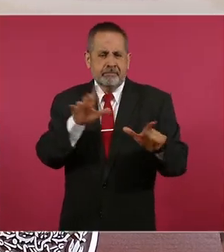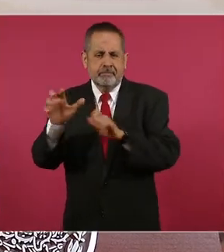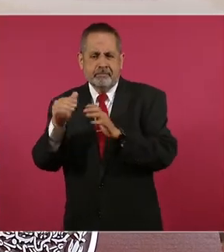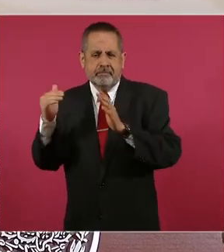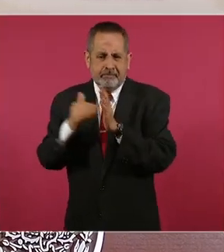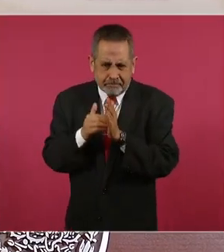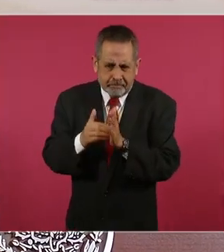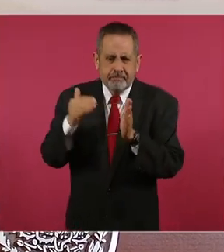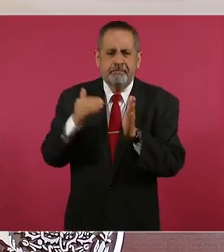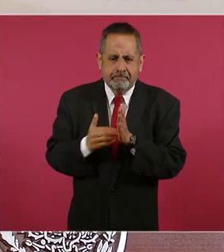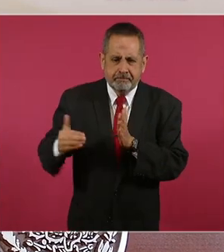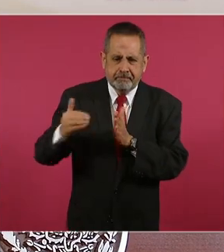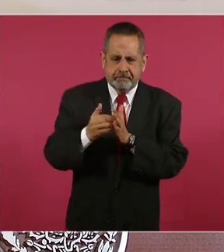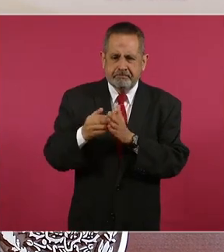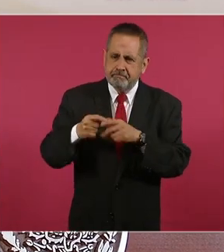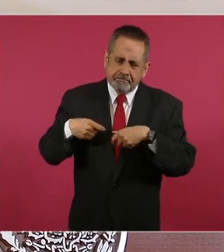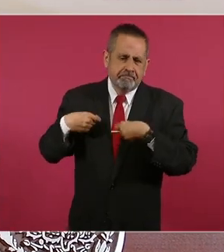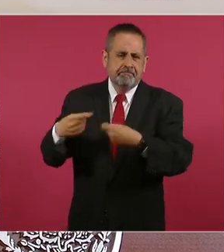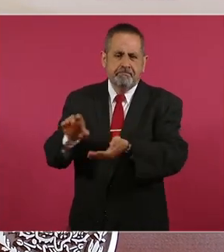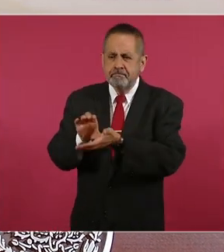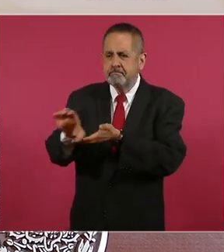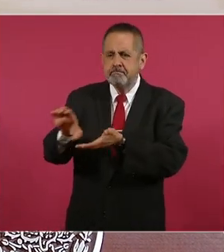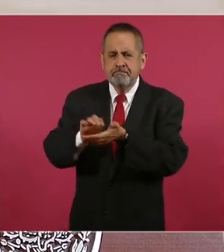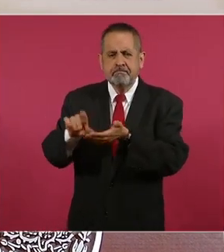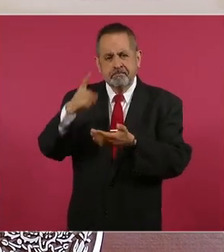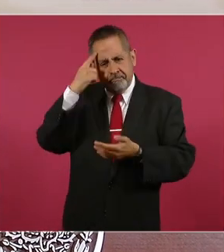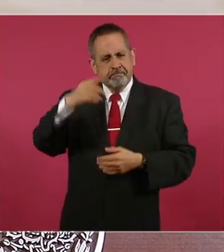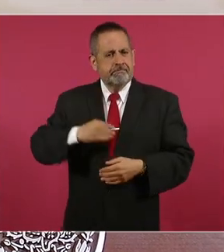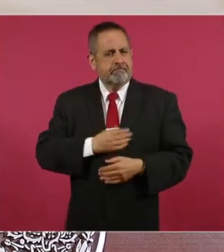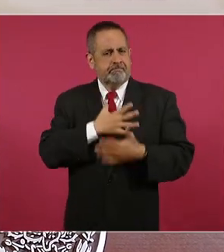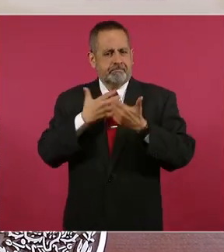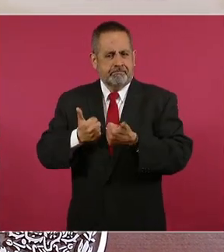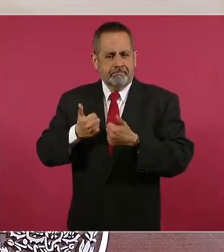2,700,000,000,000 a programas de bienestar